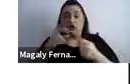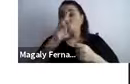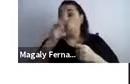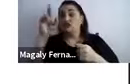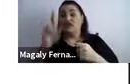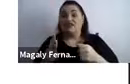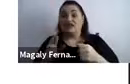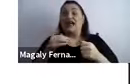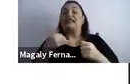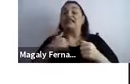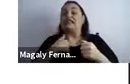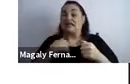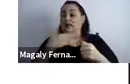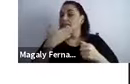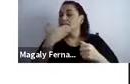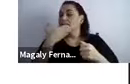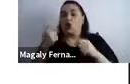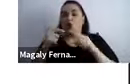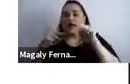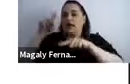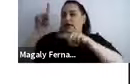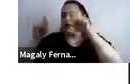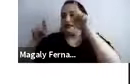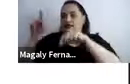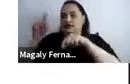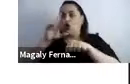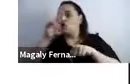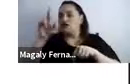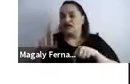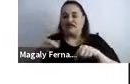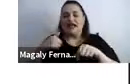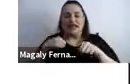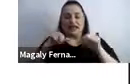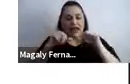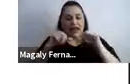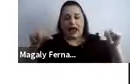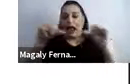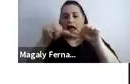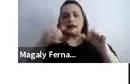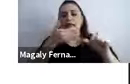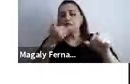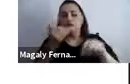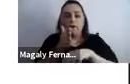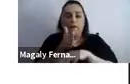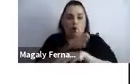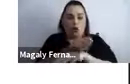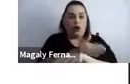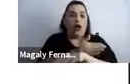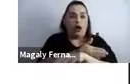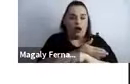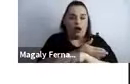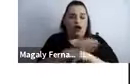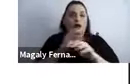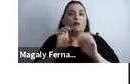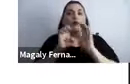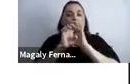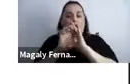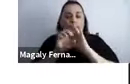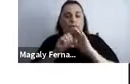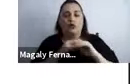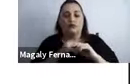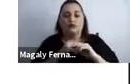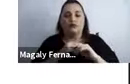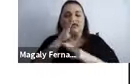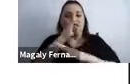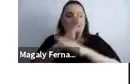mejor índice. De todas maneras, Costa Rica tiene áreas que mejorar en cuanto a, por ejemplo,